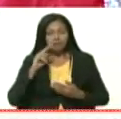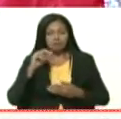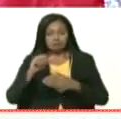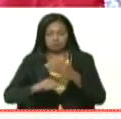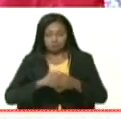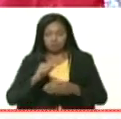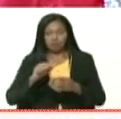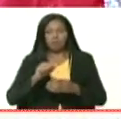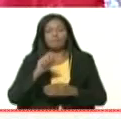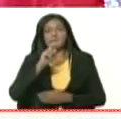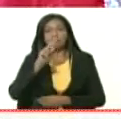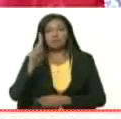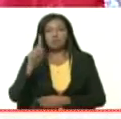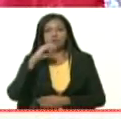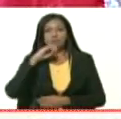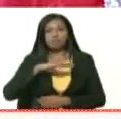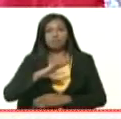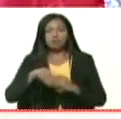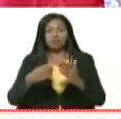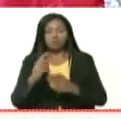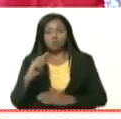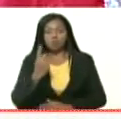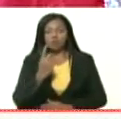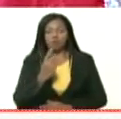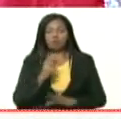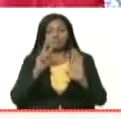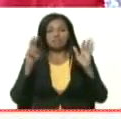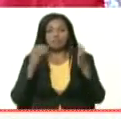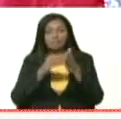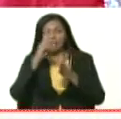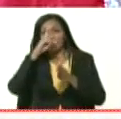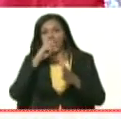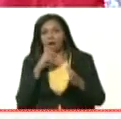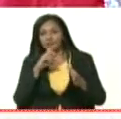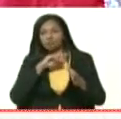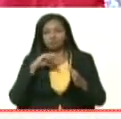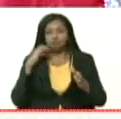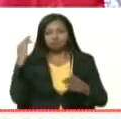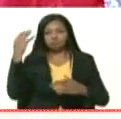XXI un fenómeno histórico único en 7.000 años de civilización,